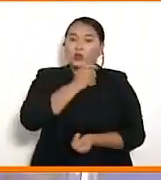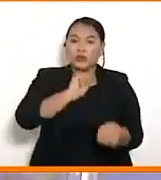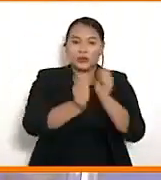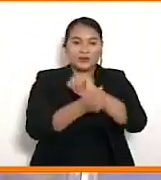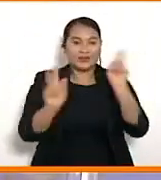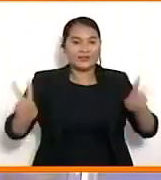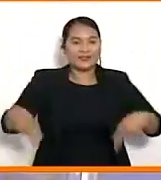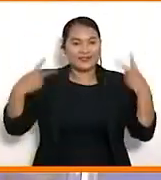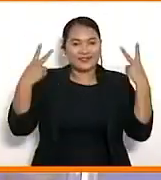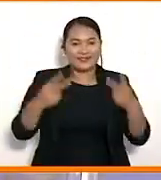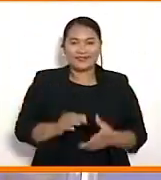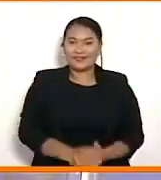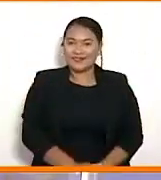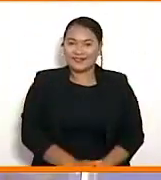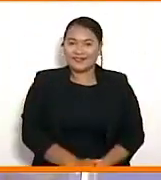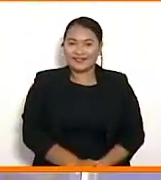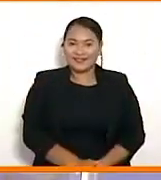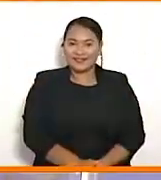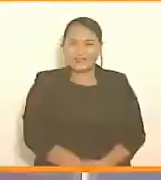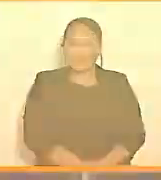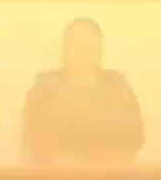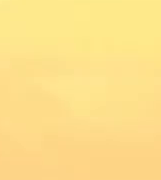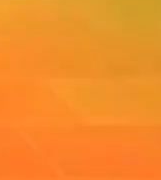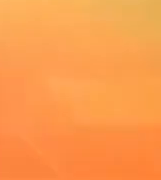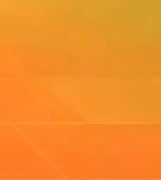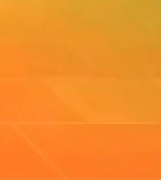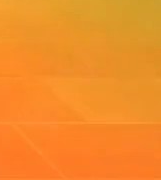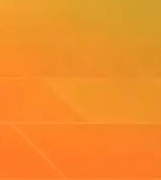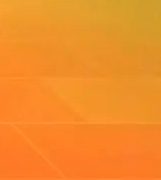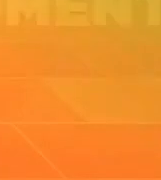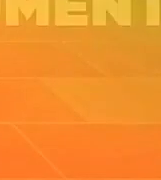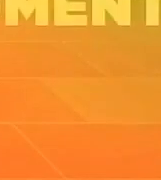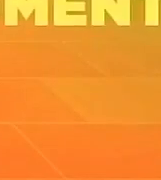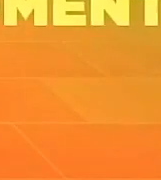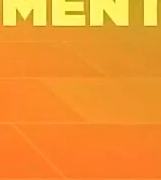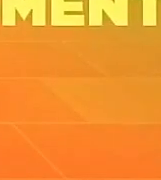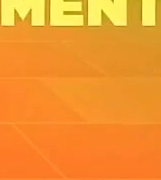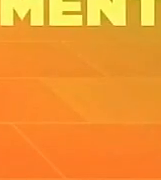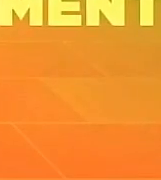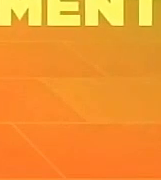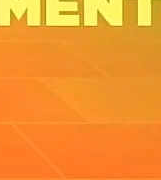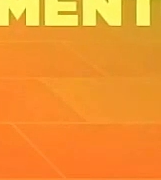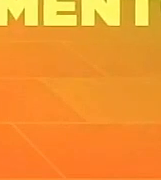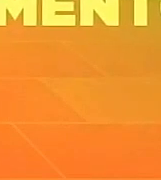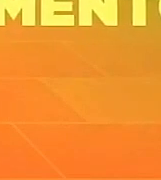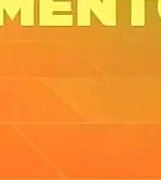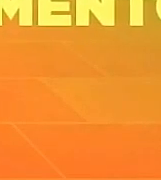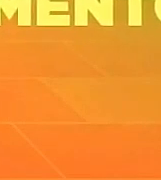cambia la vida. Compartilo, compartilo todo.